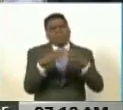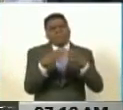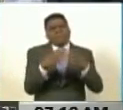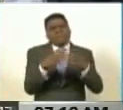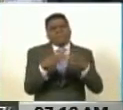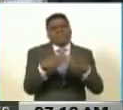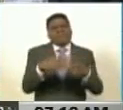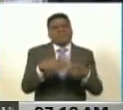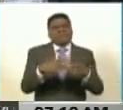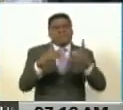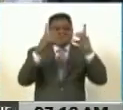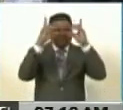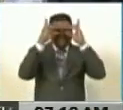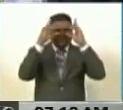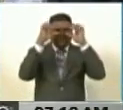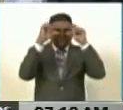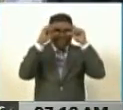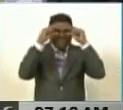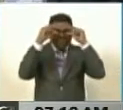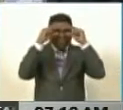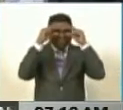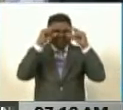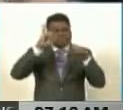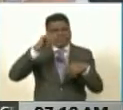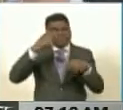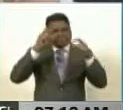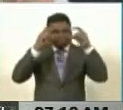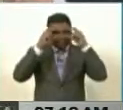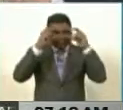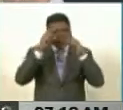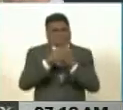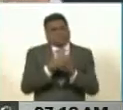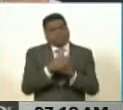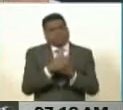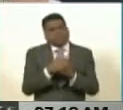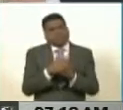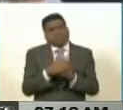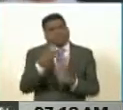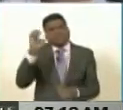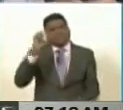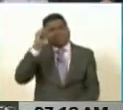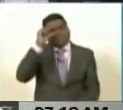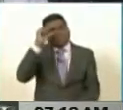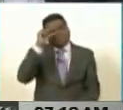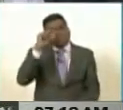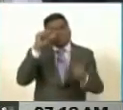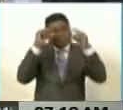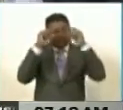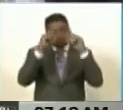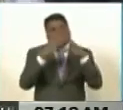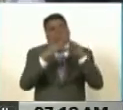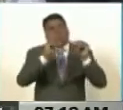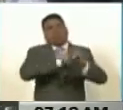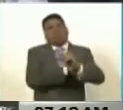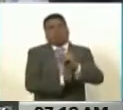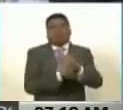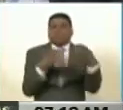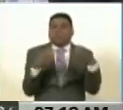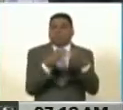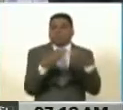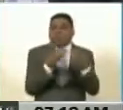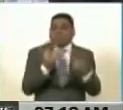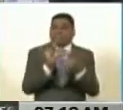Agua para promover este tema que te acabo de mencionar en términos de mucha fortaleza, iniciando este